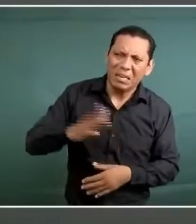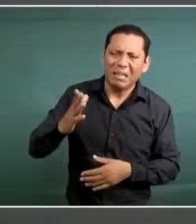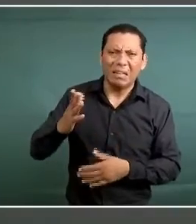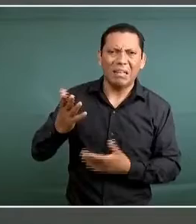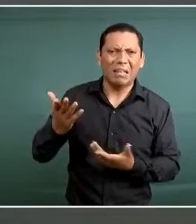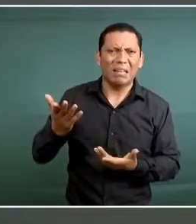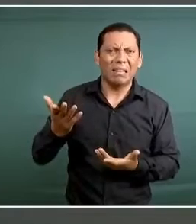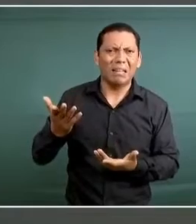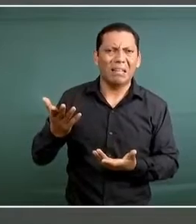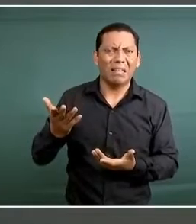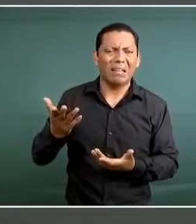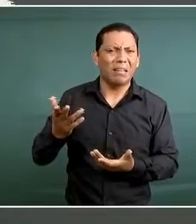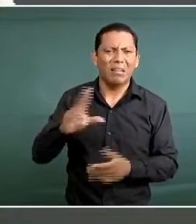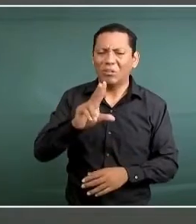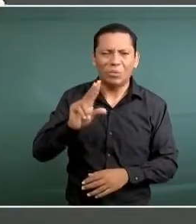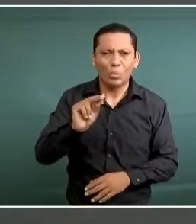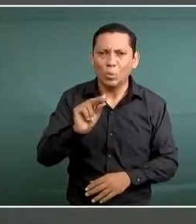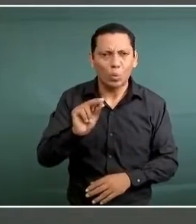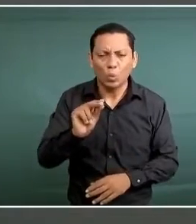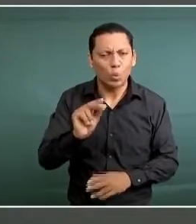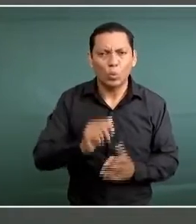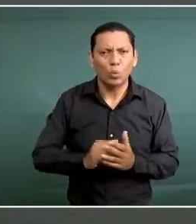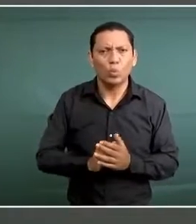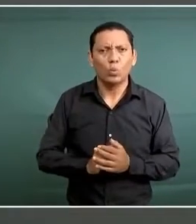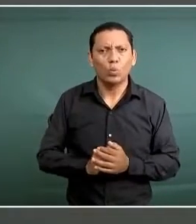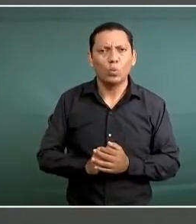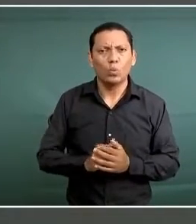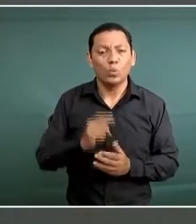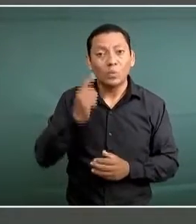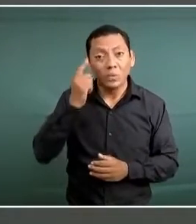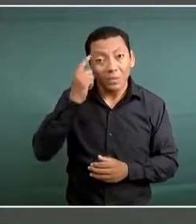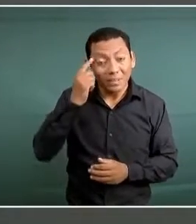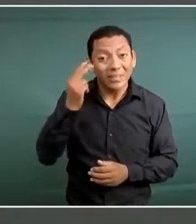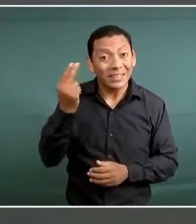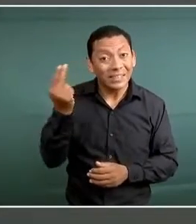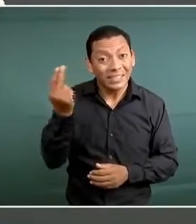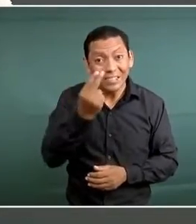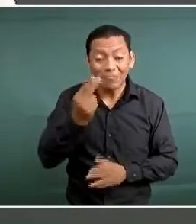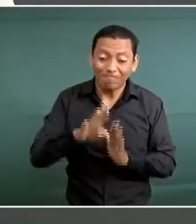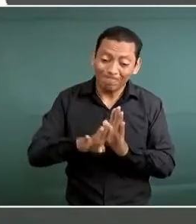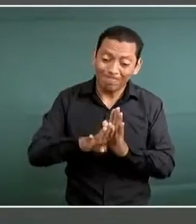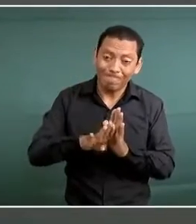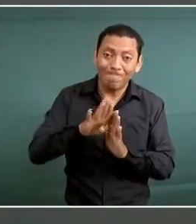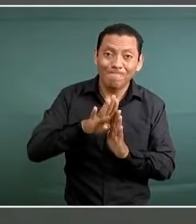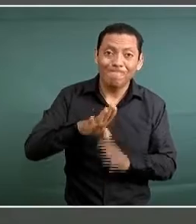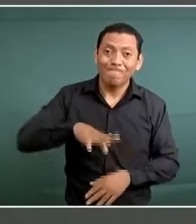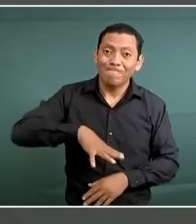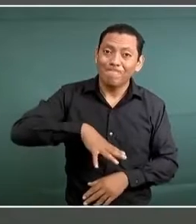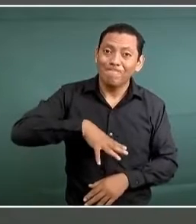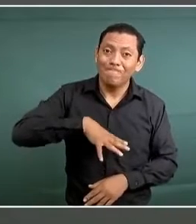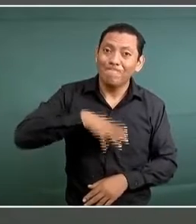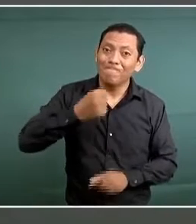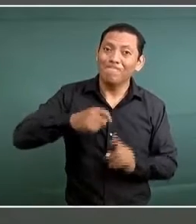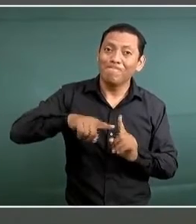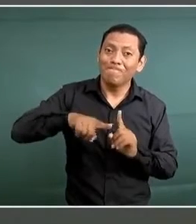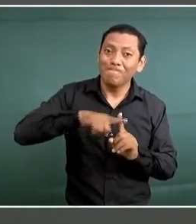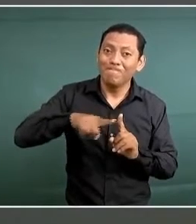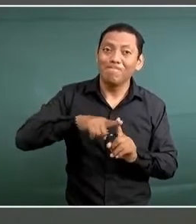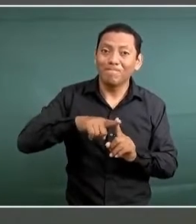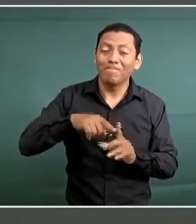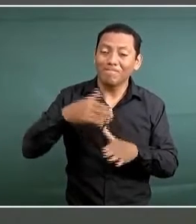tenemos que salir adelante como vamos a salir